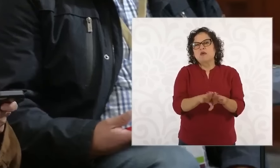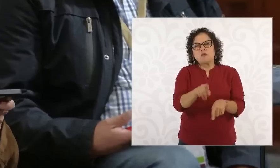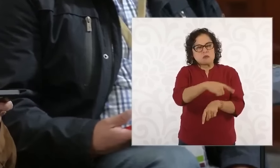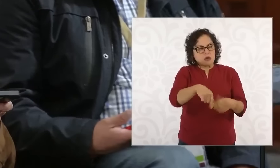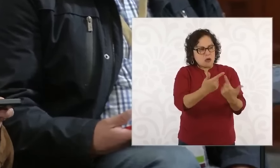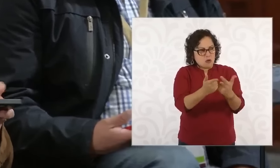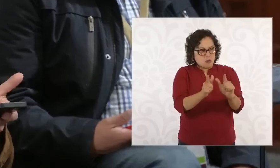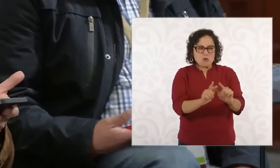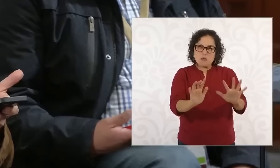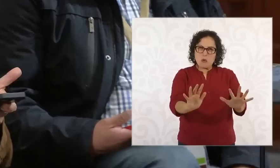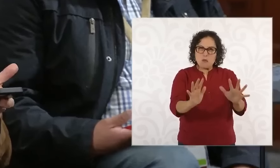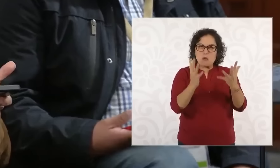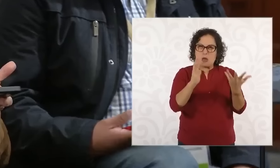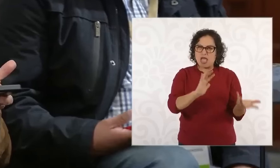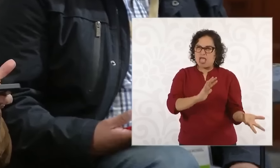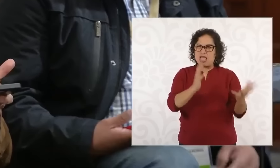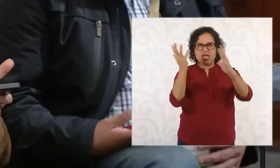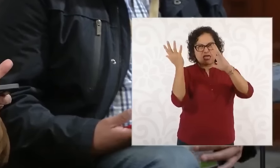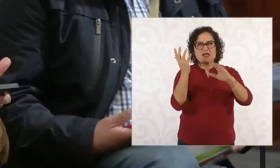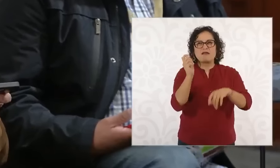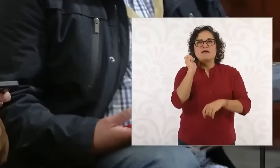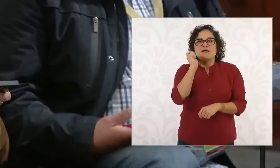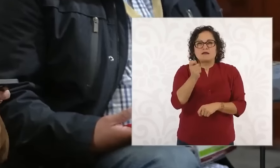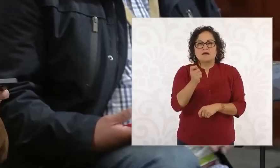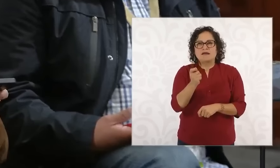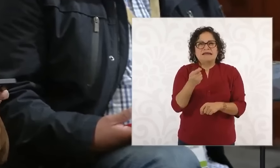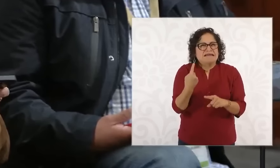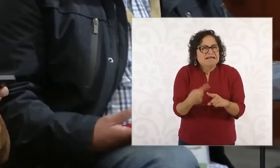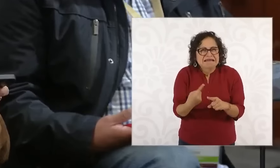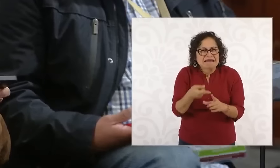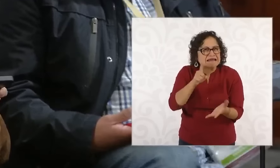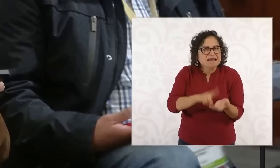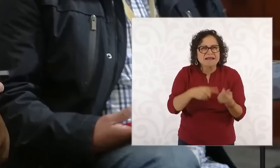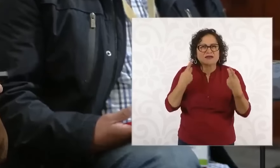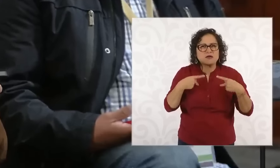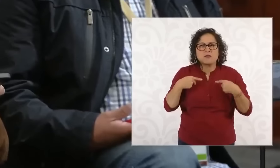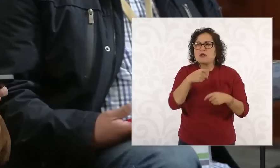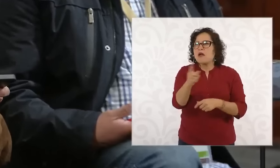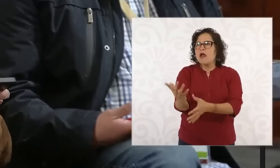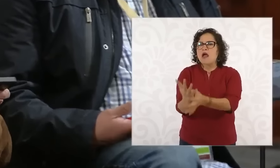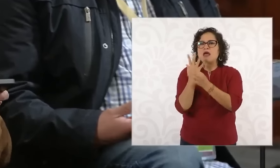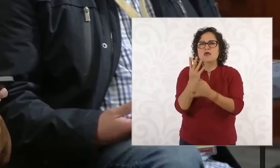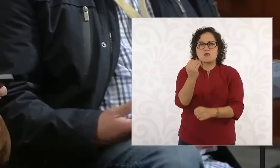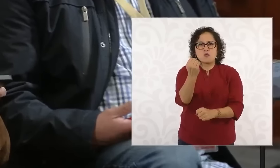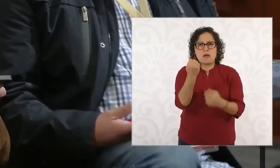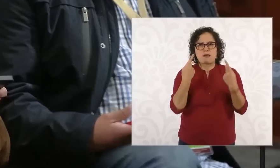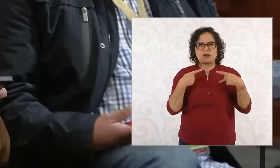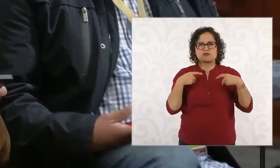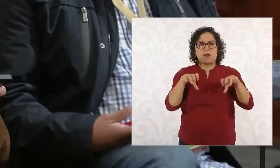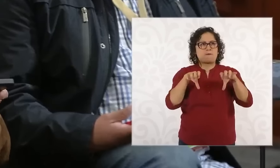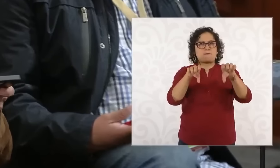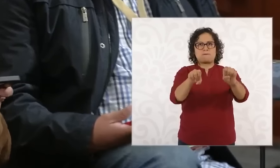¿no? Pero ¿quién los integran? O sea, se habla de 9 detenidos, ninguno forma parte así identificado como este bloque